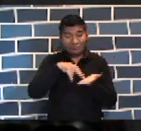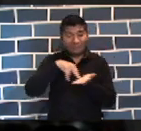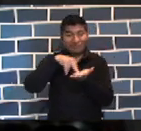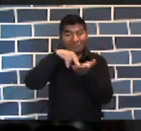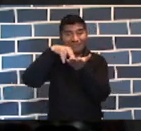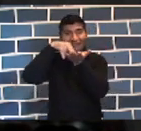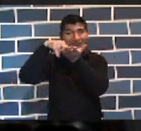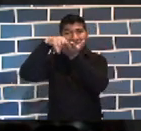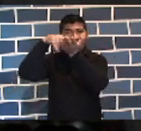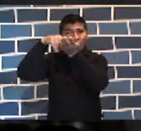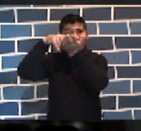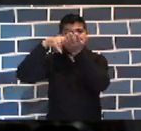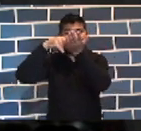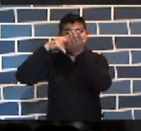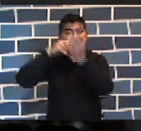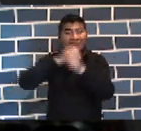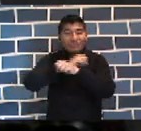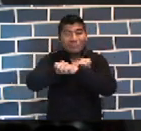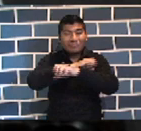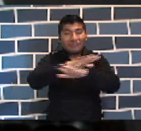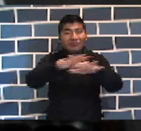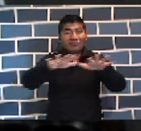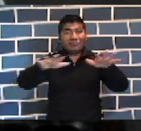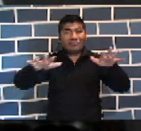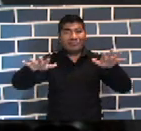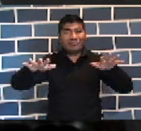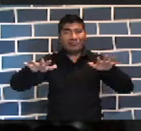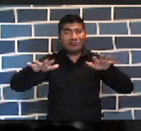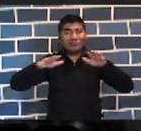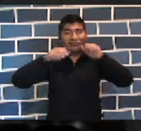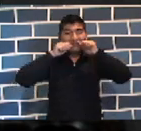cielo, derrame sobre cada uno de nosotros